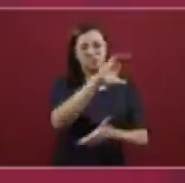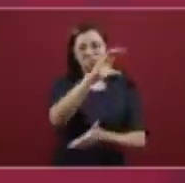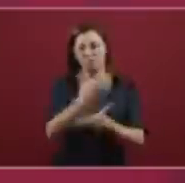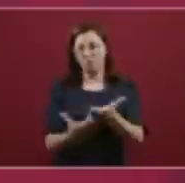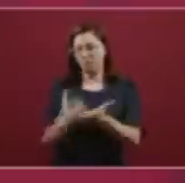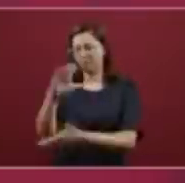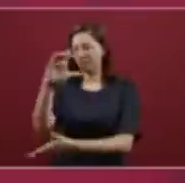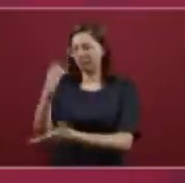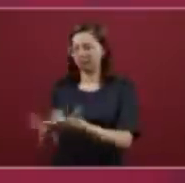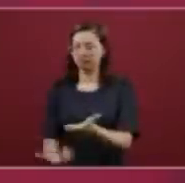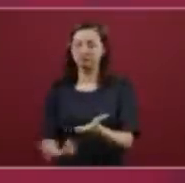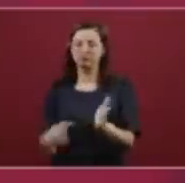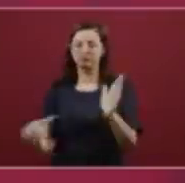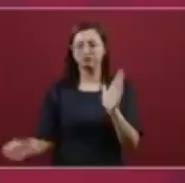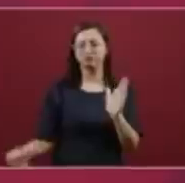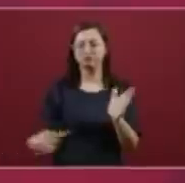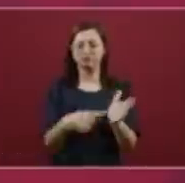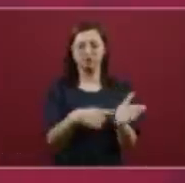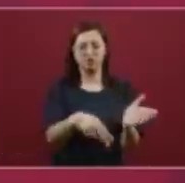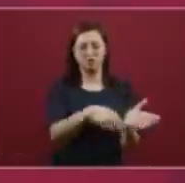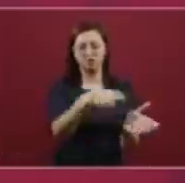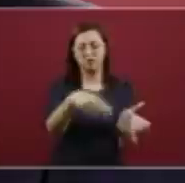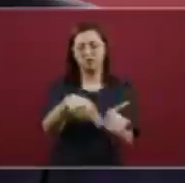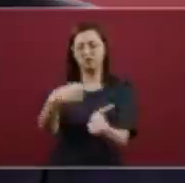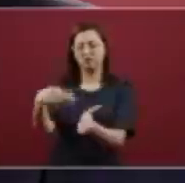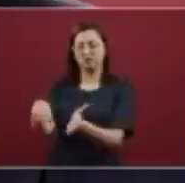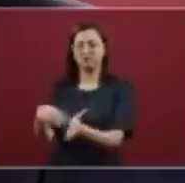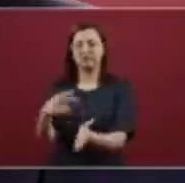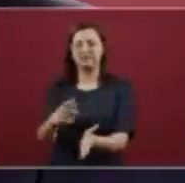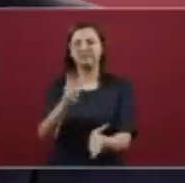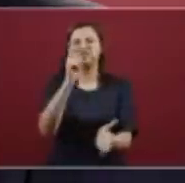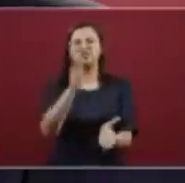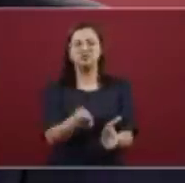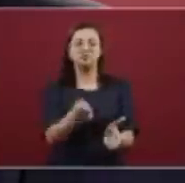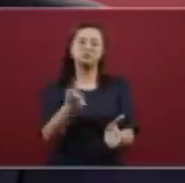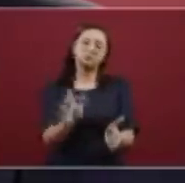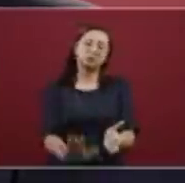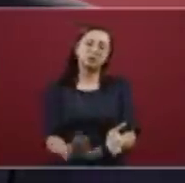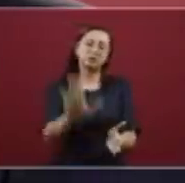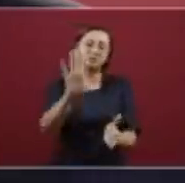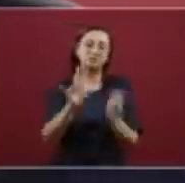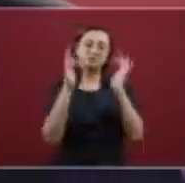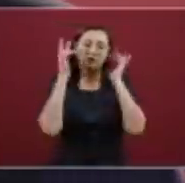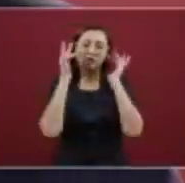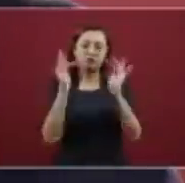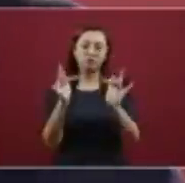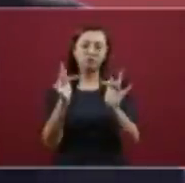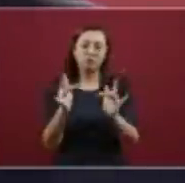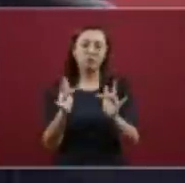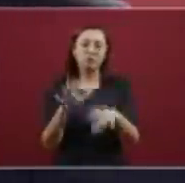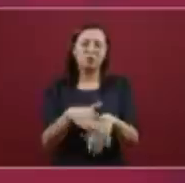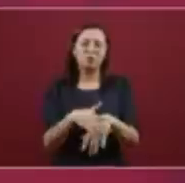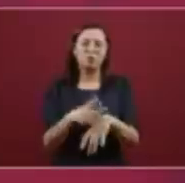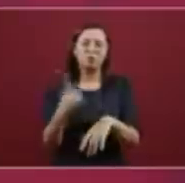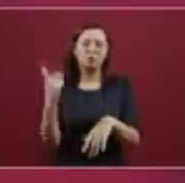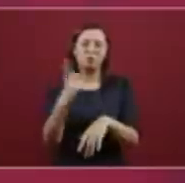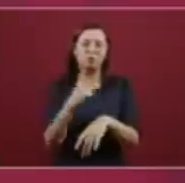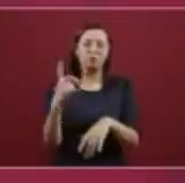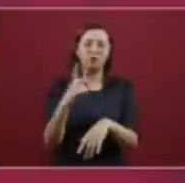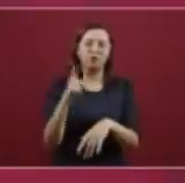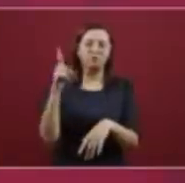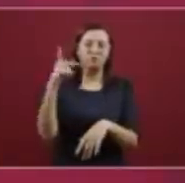sagrados, retomando el planteamiento del presidente de la Cámara de